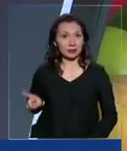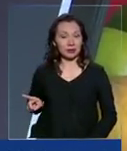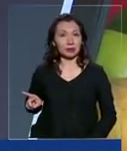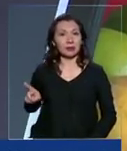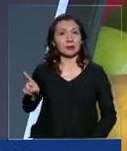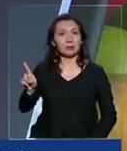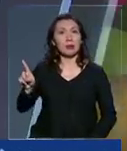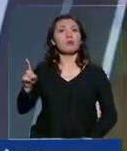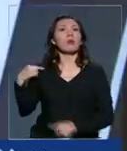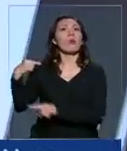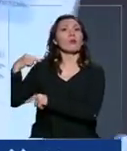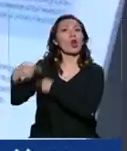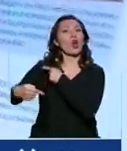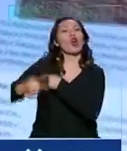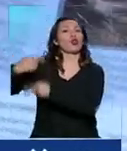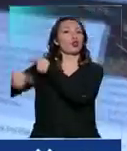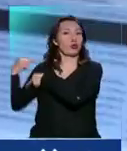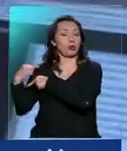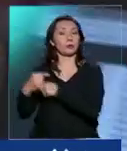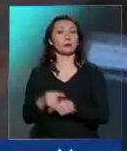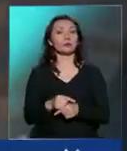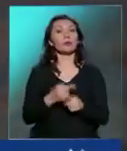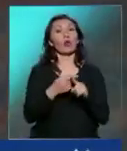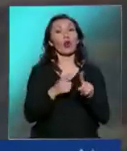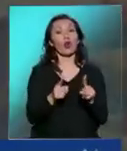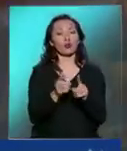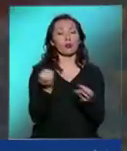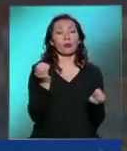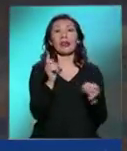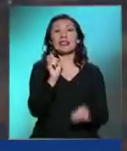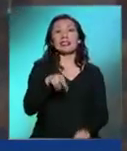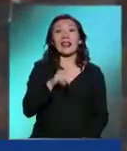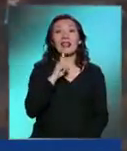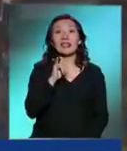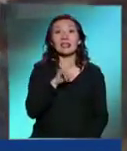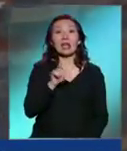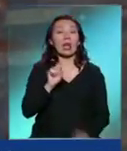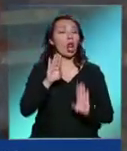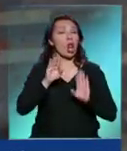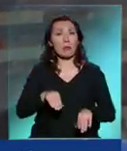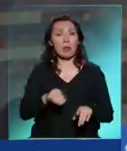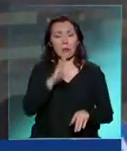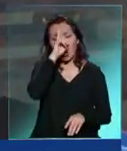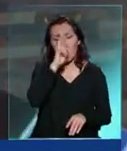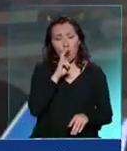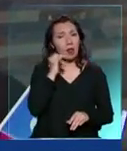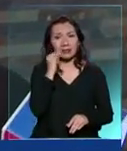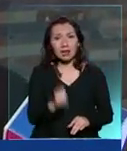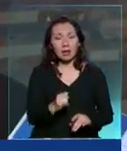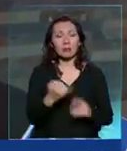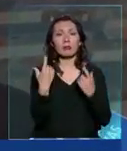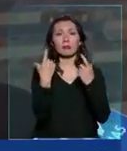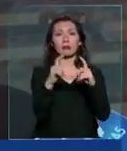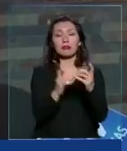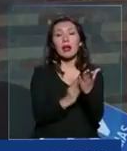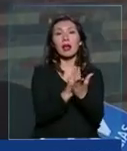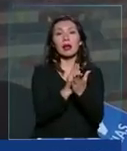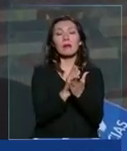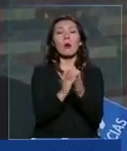más histórico. Acá Santillana con su fórmula, que es la misma en todos los contenidos, que tiene una